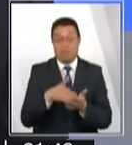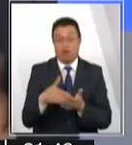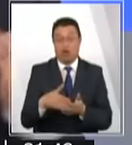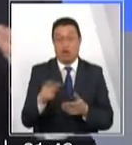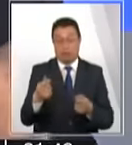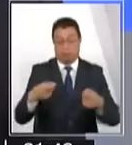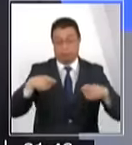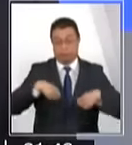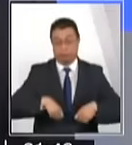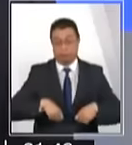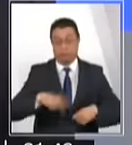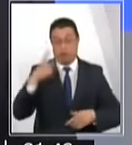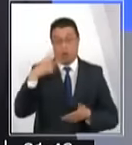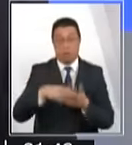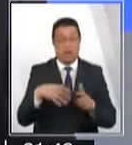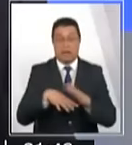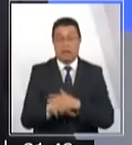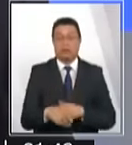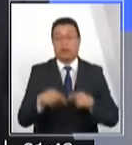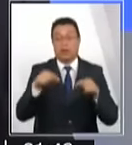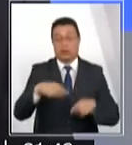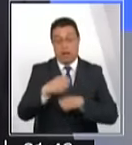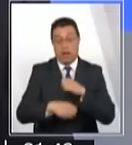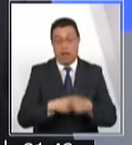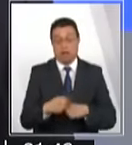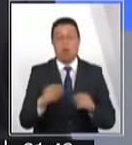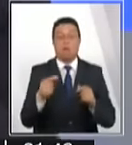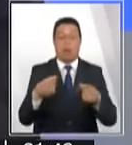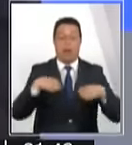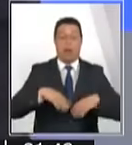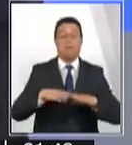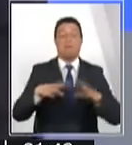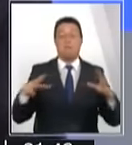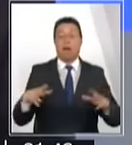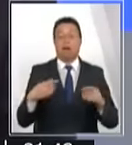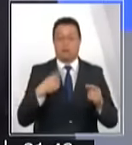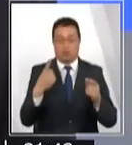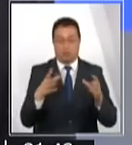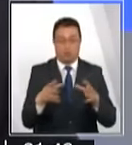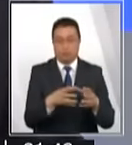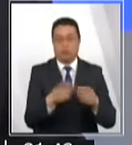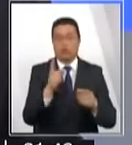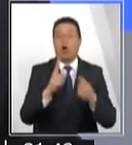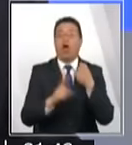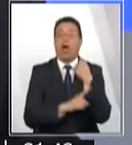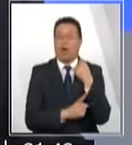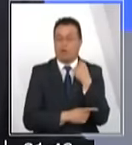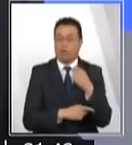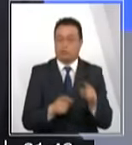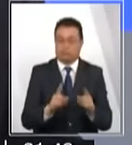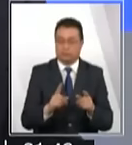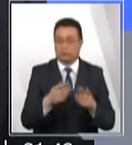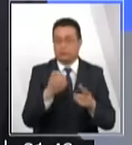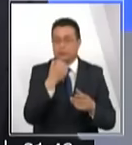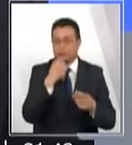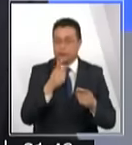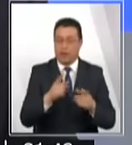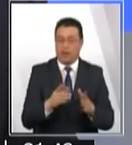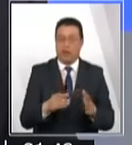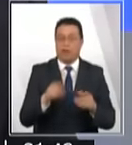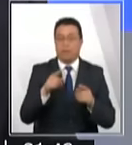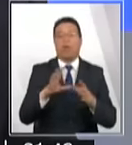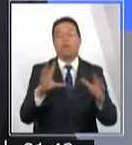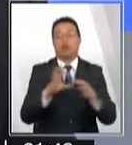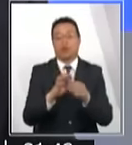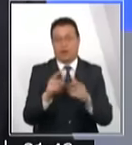Costa el año 2015 y este año probablemente se vanar mucho más si los planes los abogados no G para tener una relación